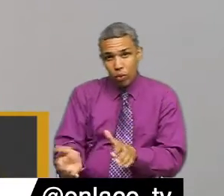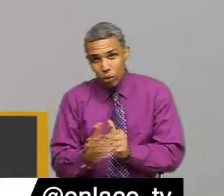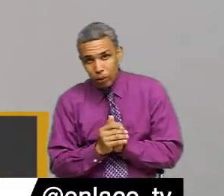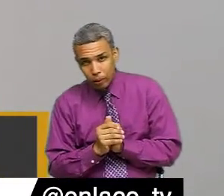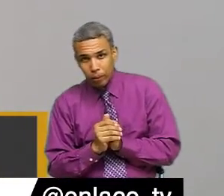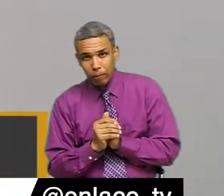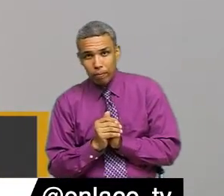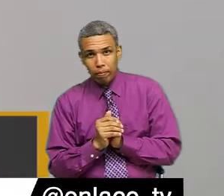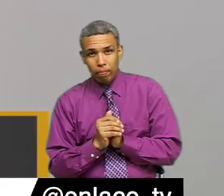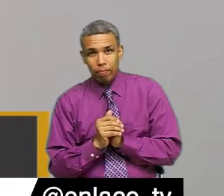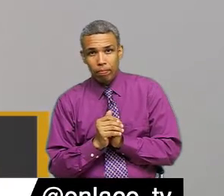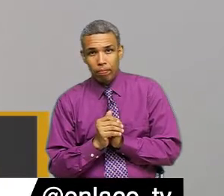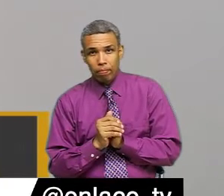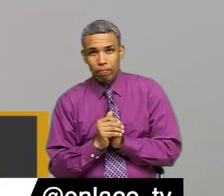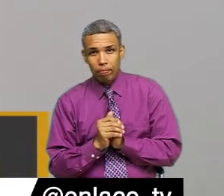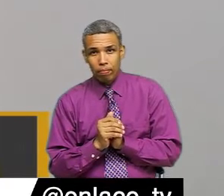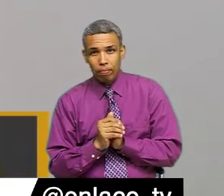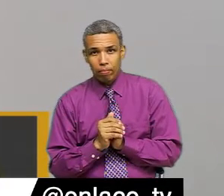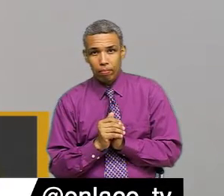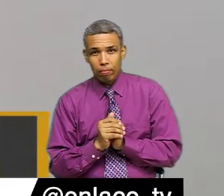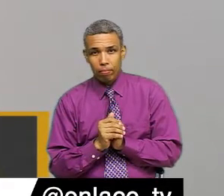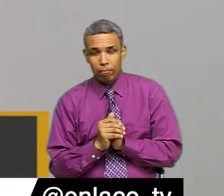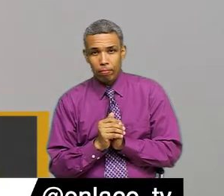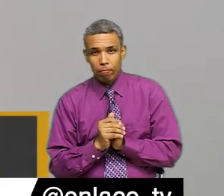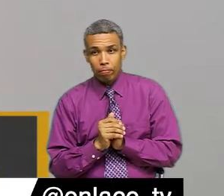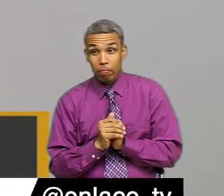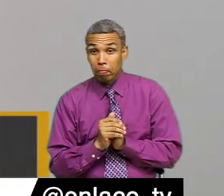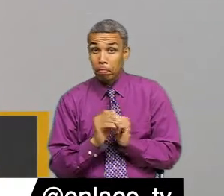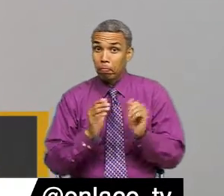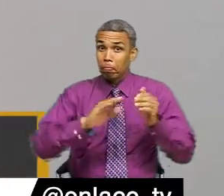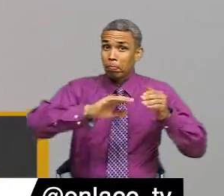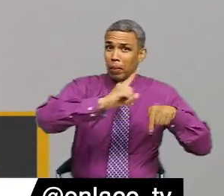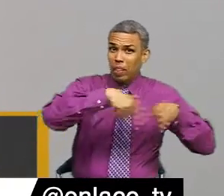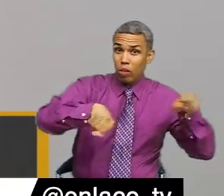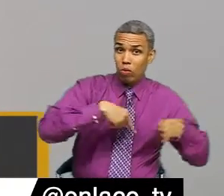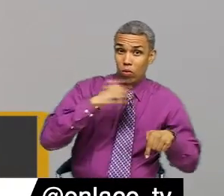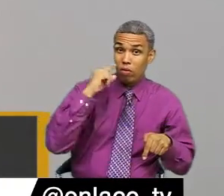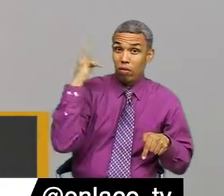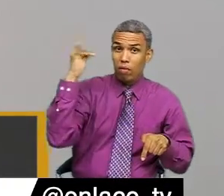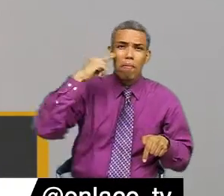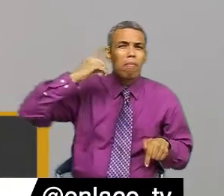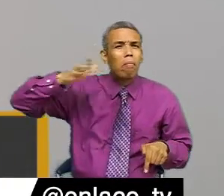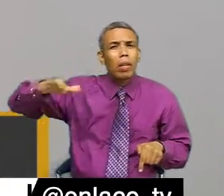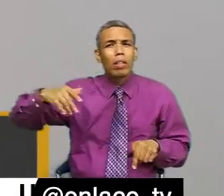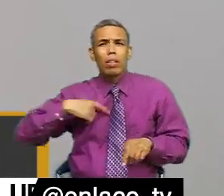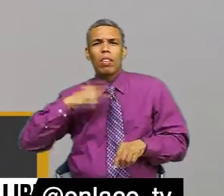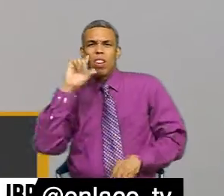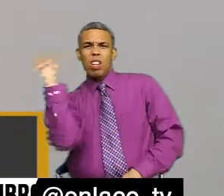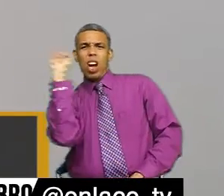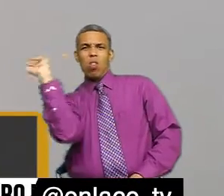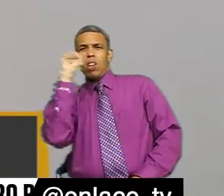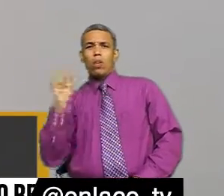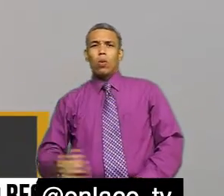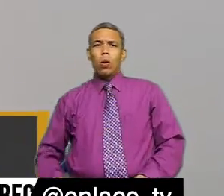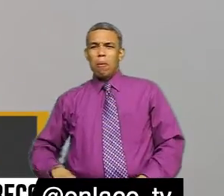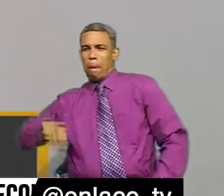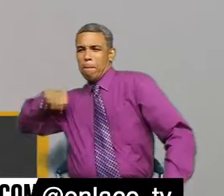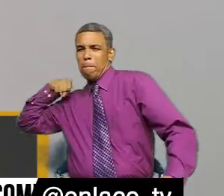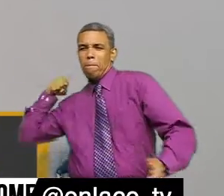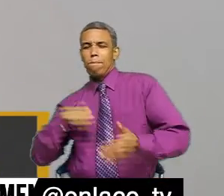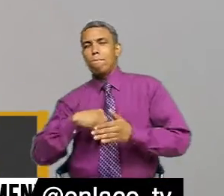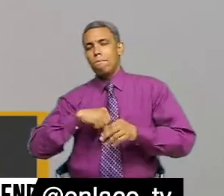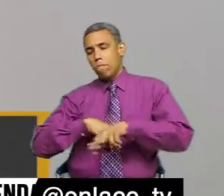Según comentarios de algunas personas, se maneja de que un carro fantasma pues lo arrolla y lo deja ahí en el sitio.